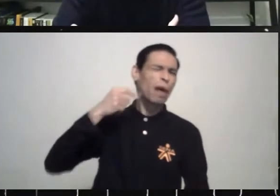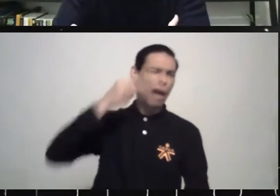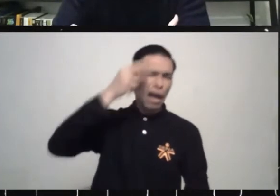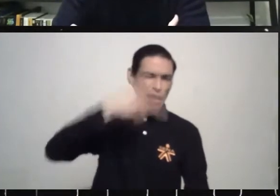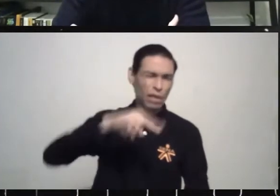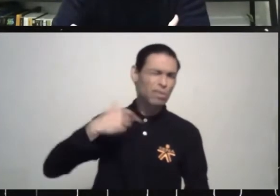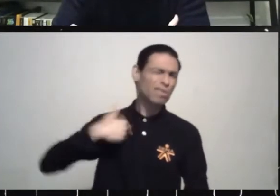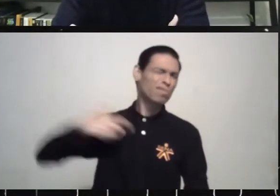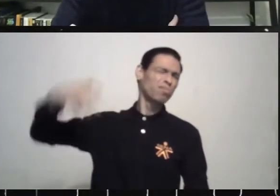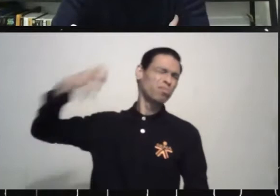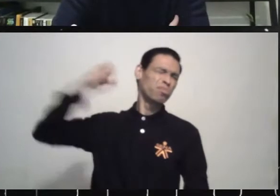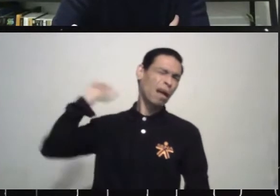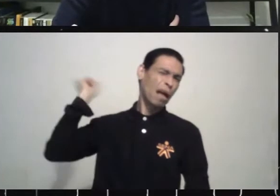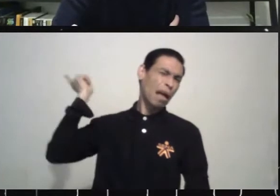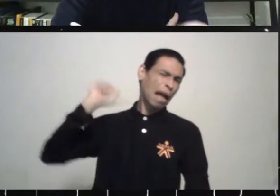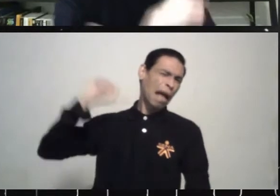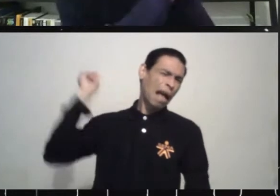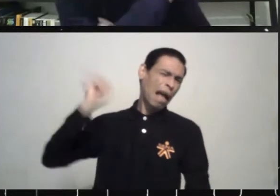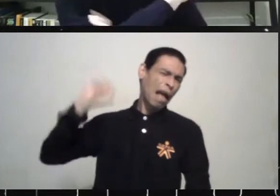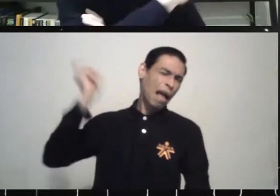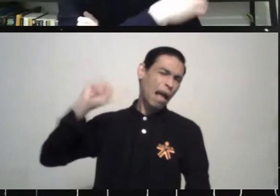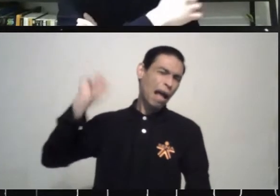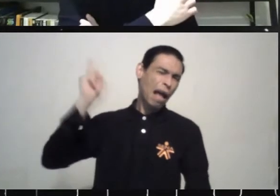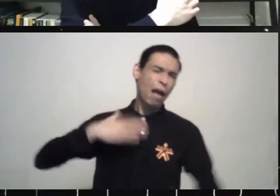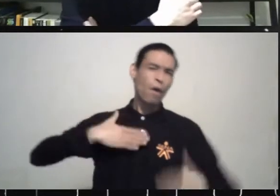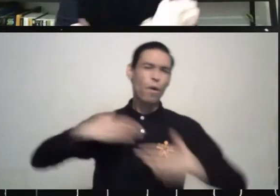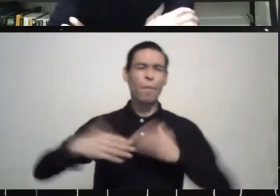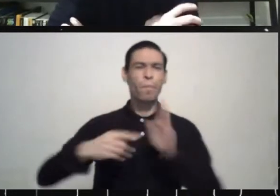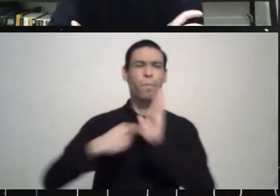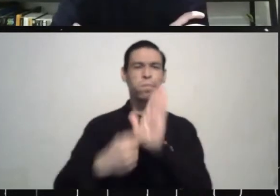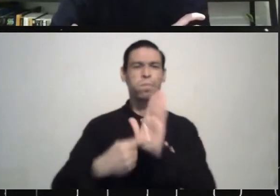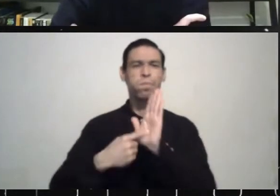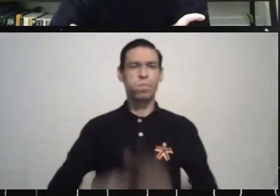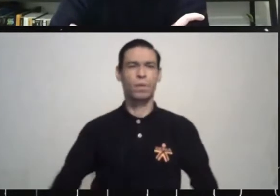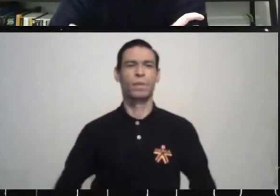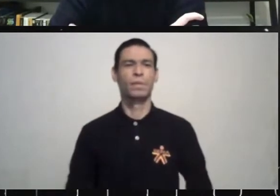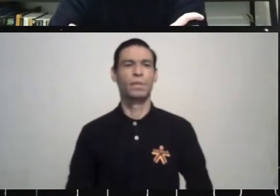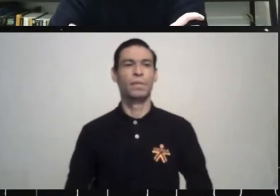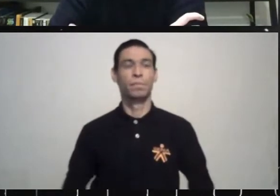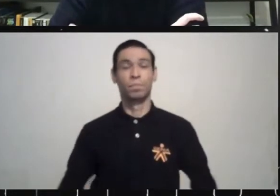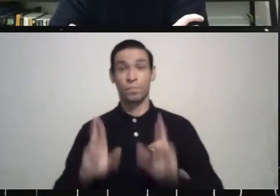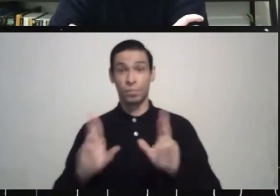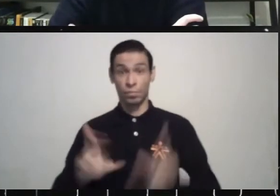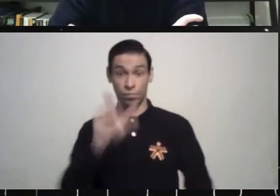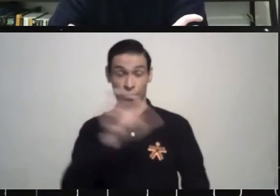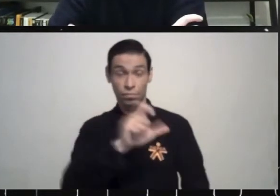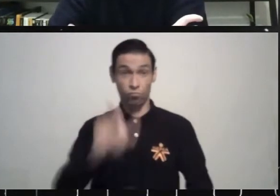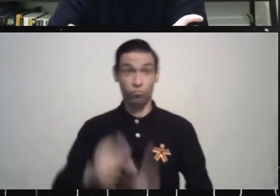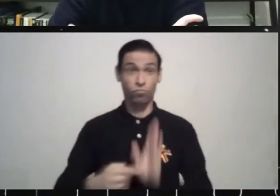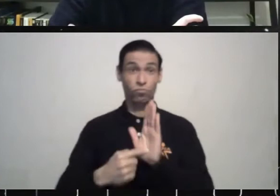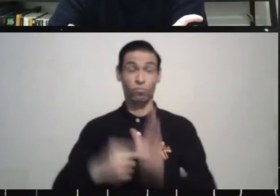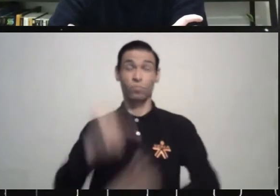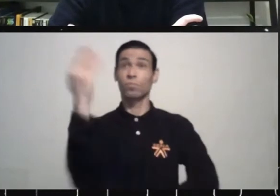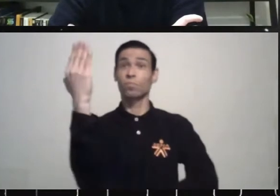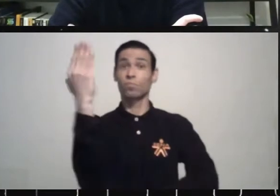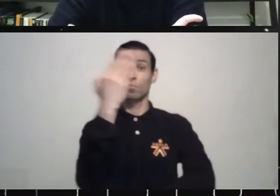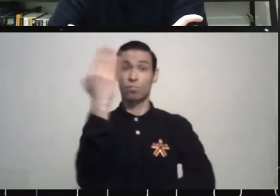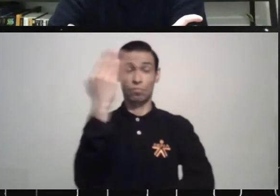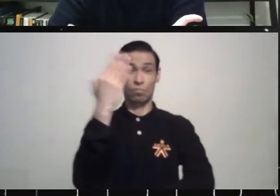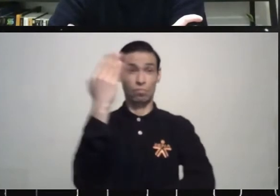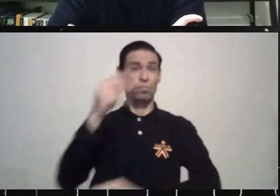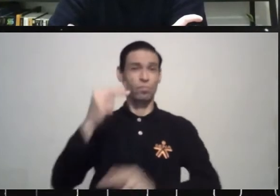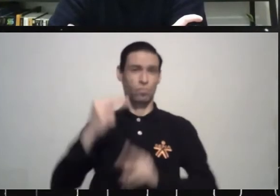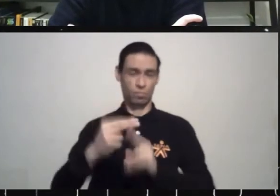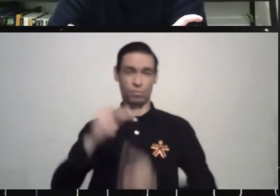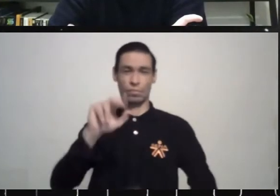años. Y nada, pues también la invitación que haces tú a que la gente vaya y vea Lavaperros en el circuito de cines donde se está presentando me parece muy